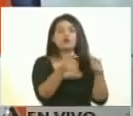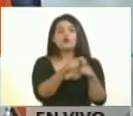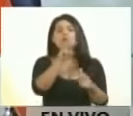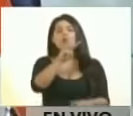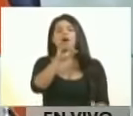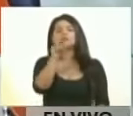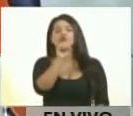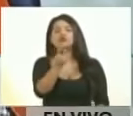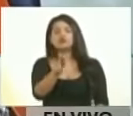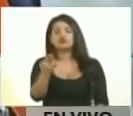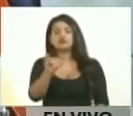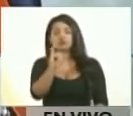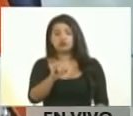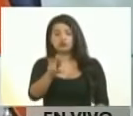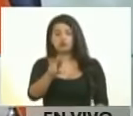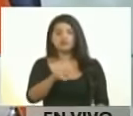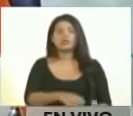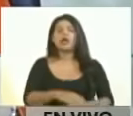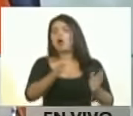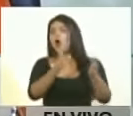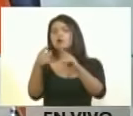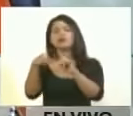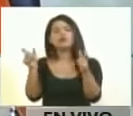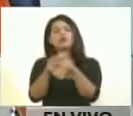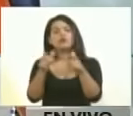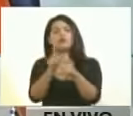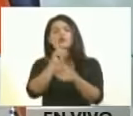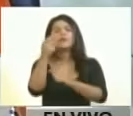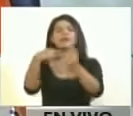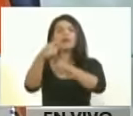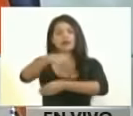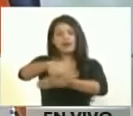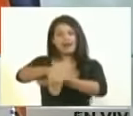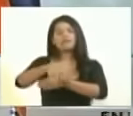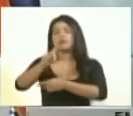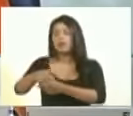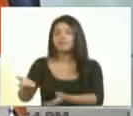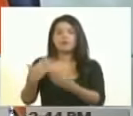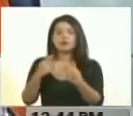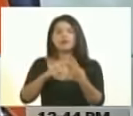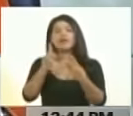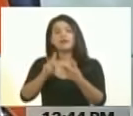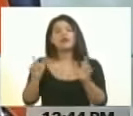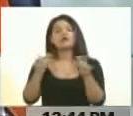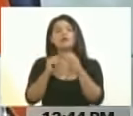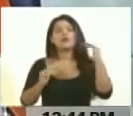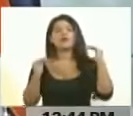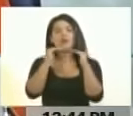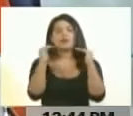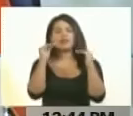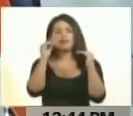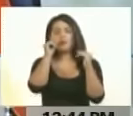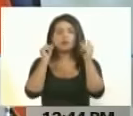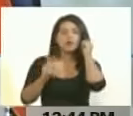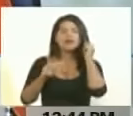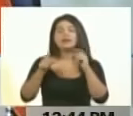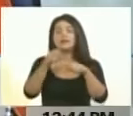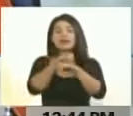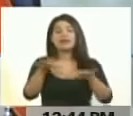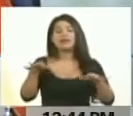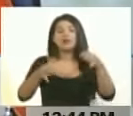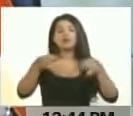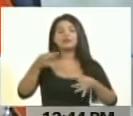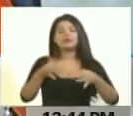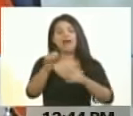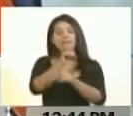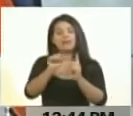de Organizaciones de Curuguatí, Organización de Vendedores Ambulantes, Organización de Equidad de Género, Red de Justicia Ambiental,